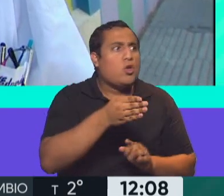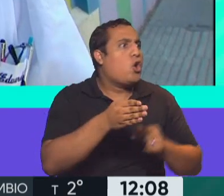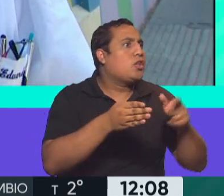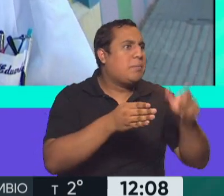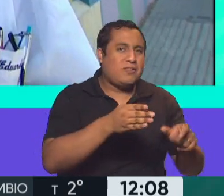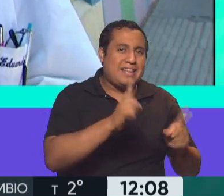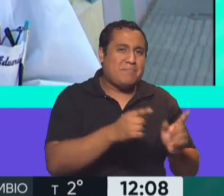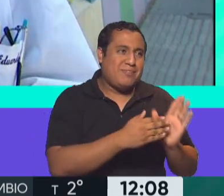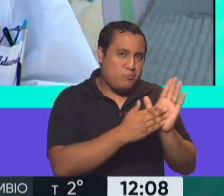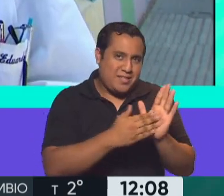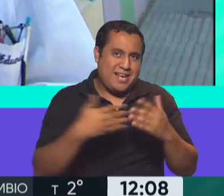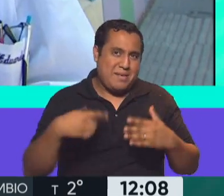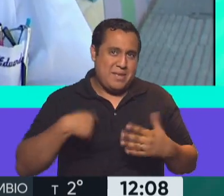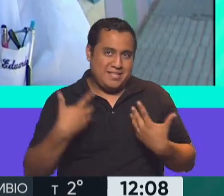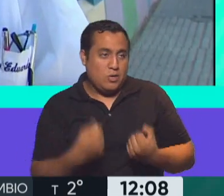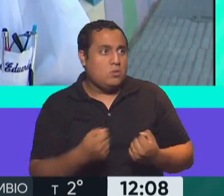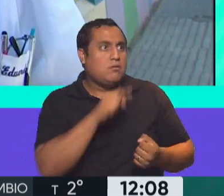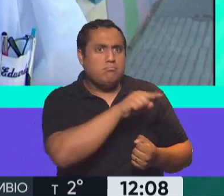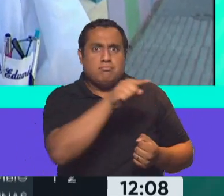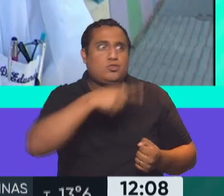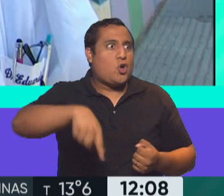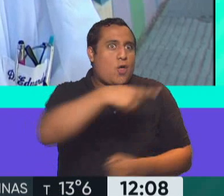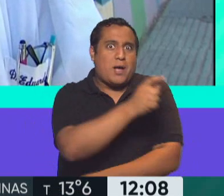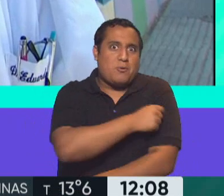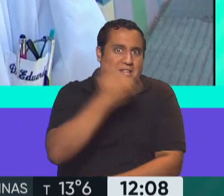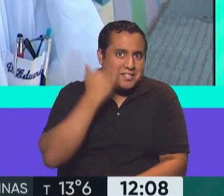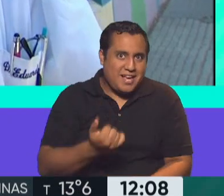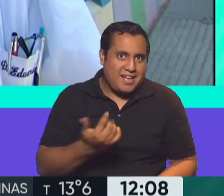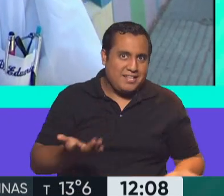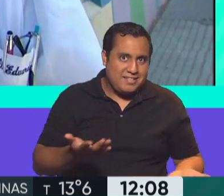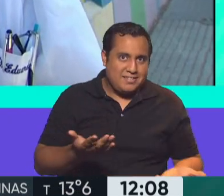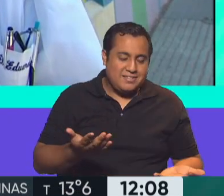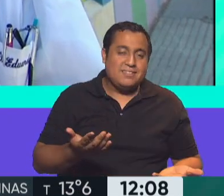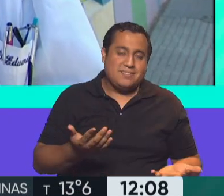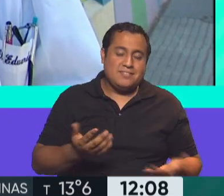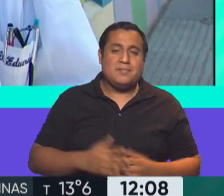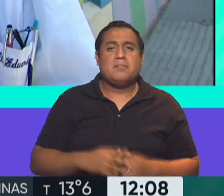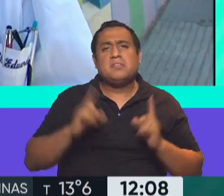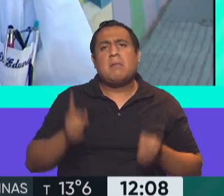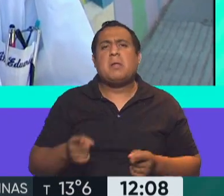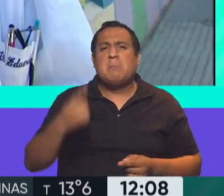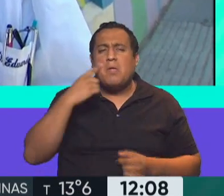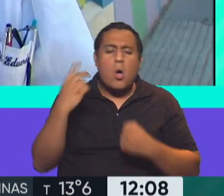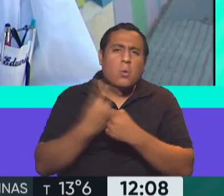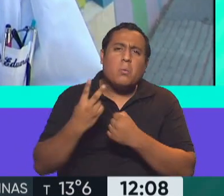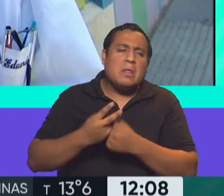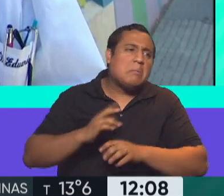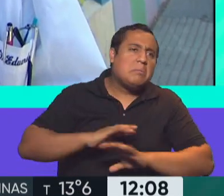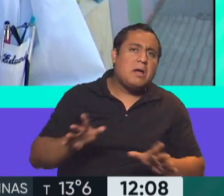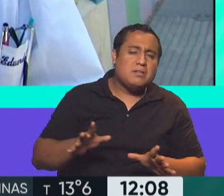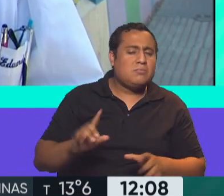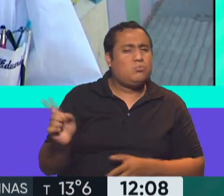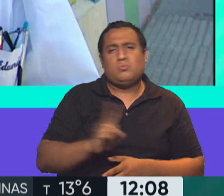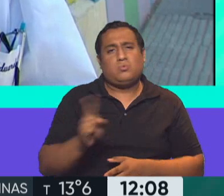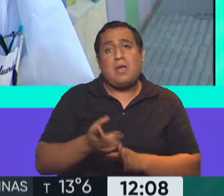usted. Así que se trabaja a favor de la gente que se fue a vacunar, ¿no? E insistir además con no relajar en los cuidados como desde el inicio